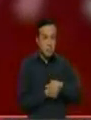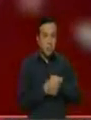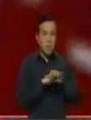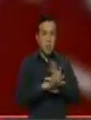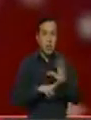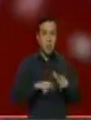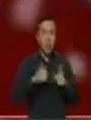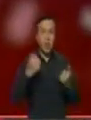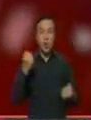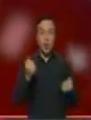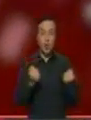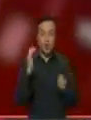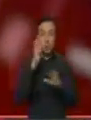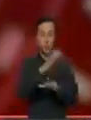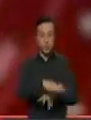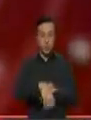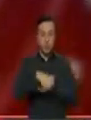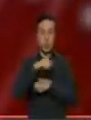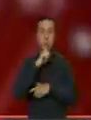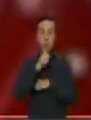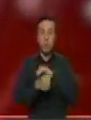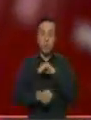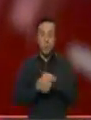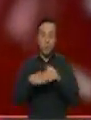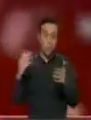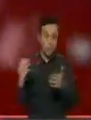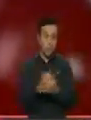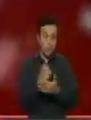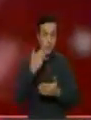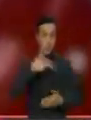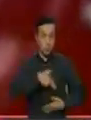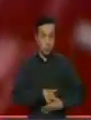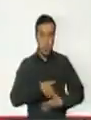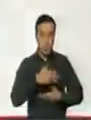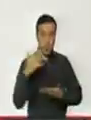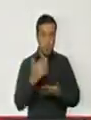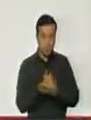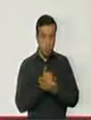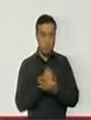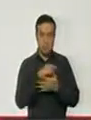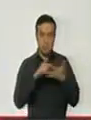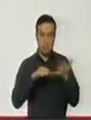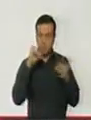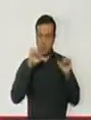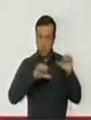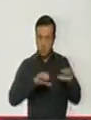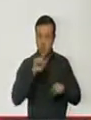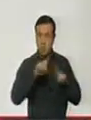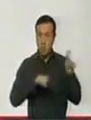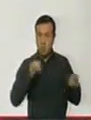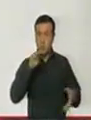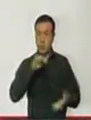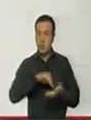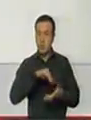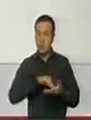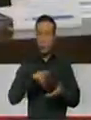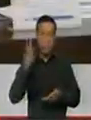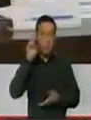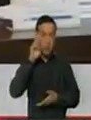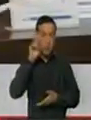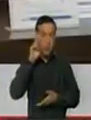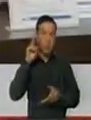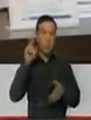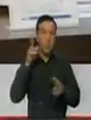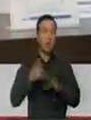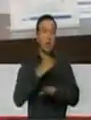robo de maquinaria pesada para minería ilegal, tráfico de armas y municiones. También, varios de sus miembros estarían vinculados con el